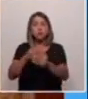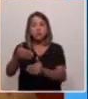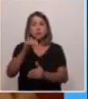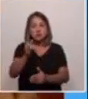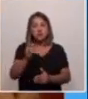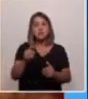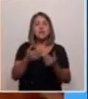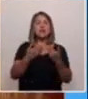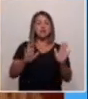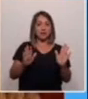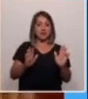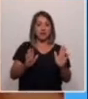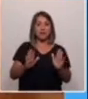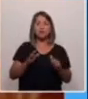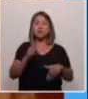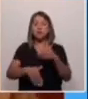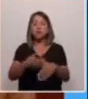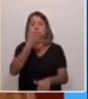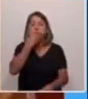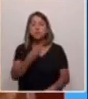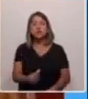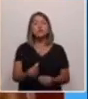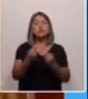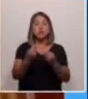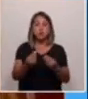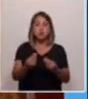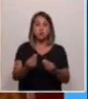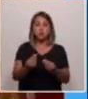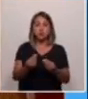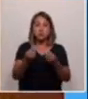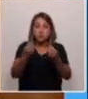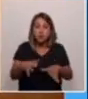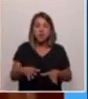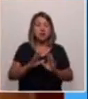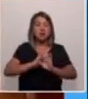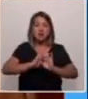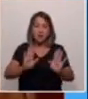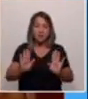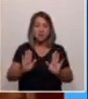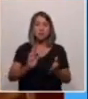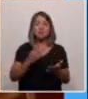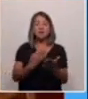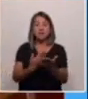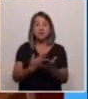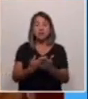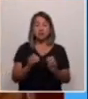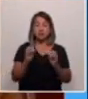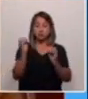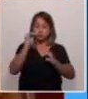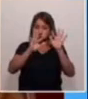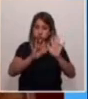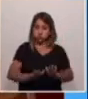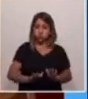tu libertad, es un proceso maravilloso, hermoso, no dejes que te lo quite nadie. Hazte protagonista, no